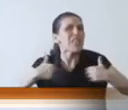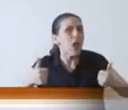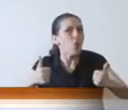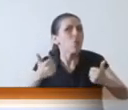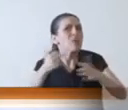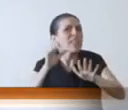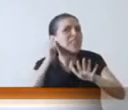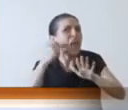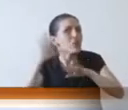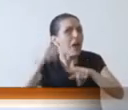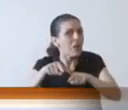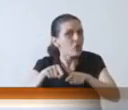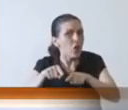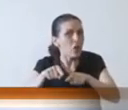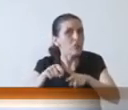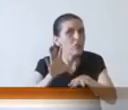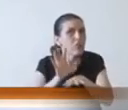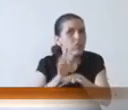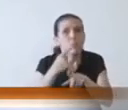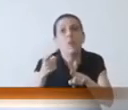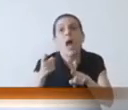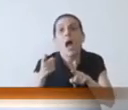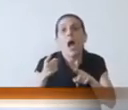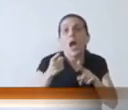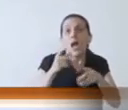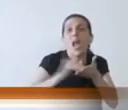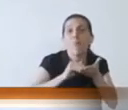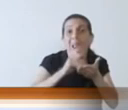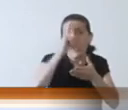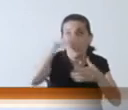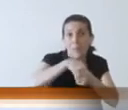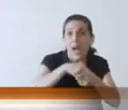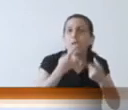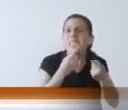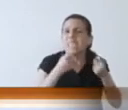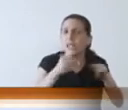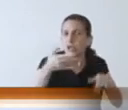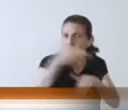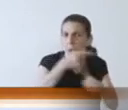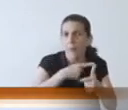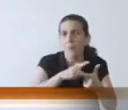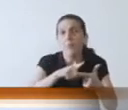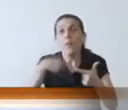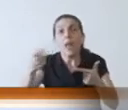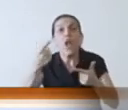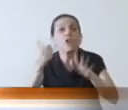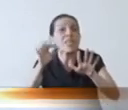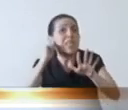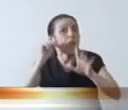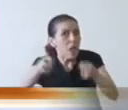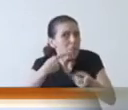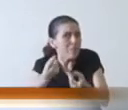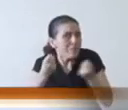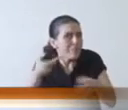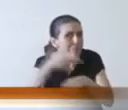60 no tendrán esta dispensa porque todo el sector es considerado personal esencial. No así